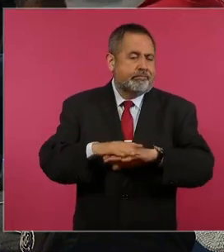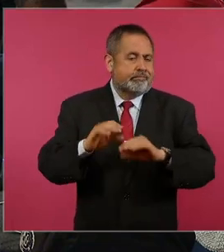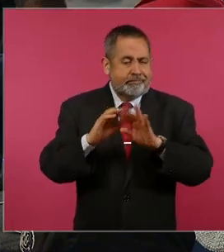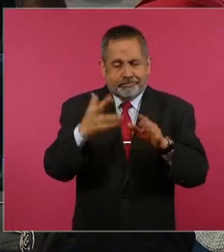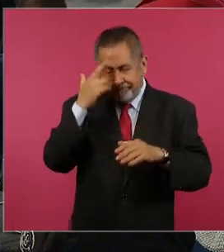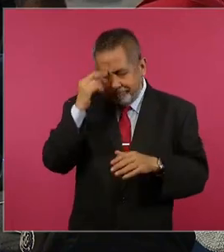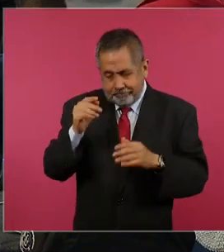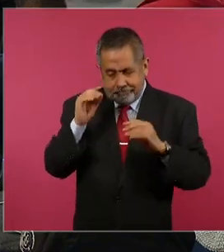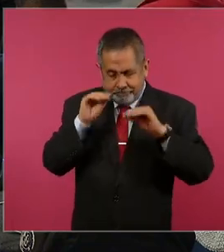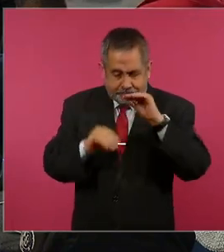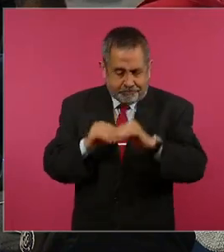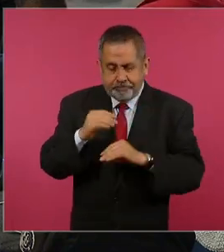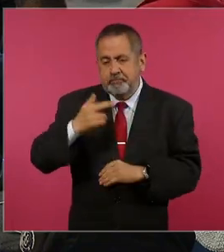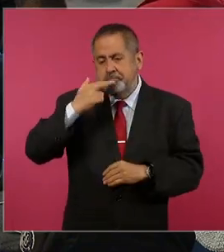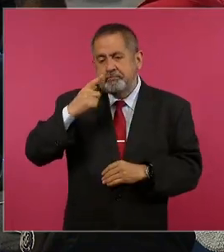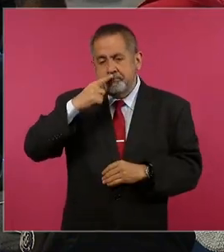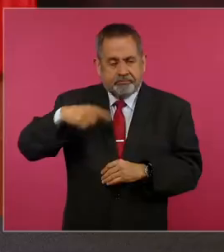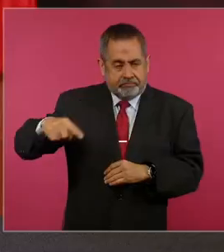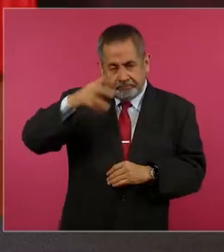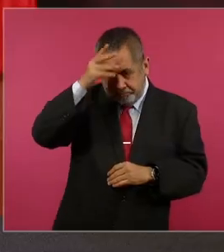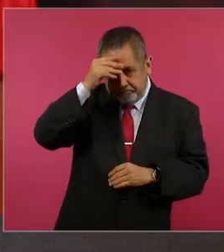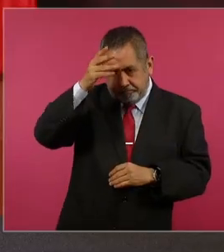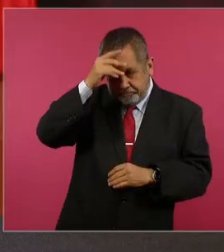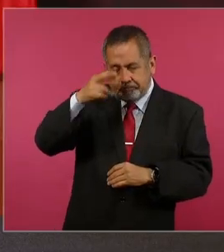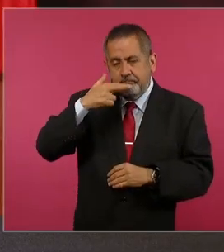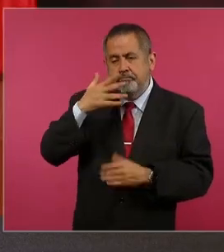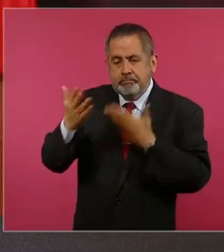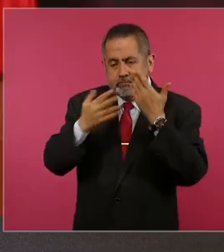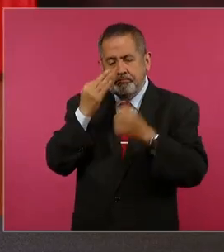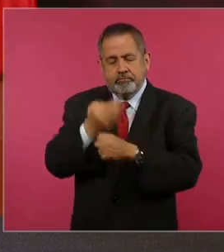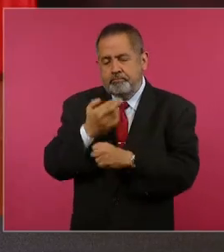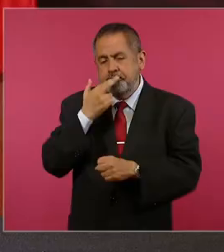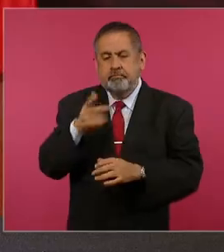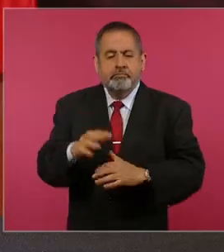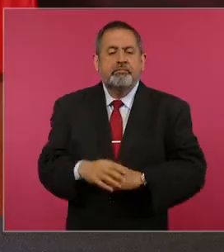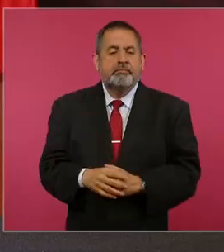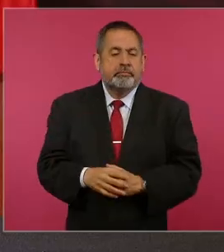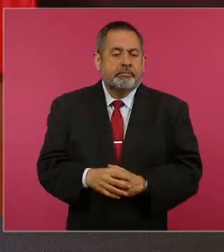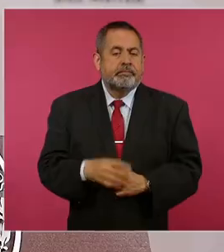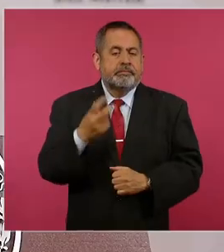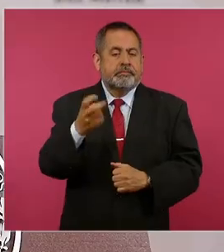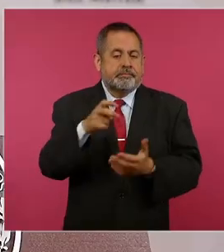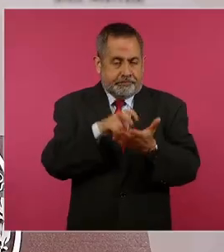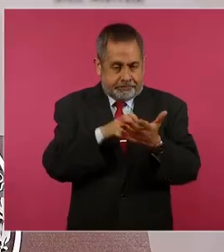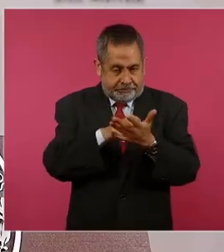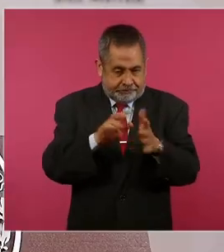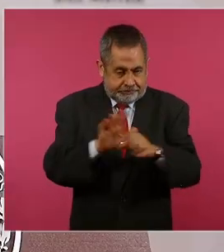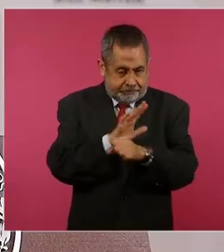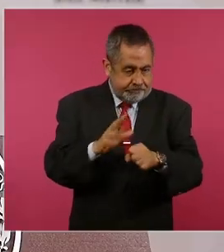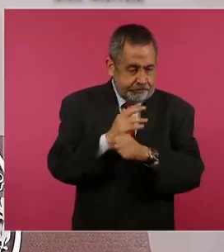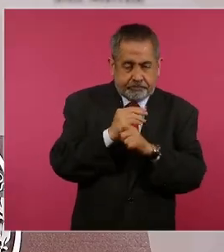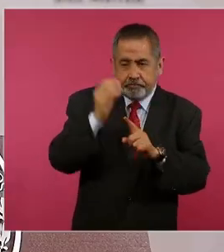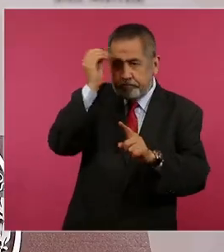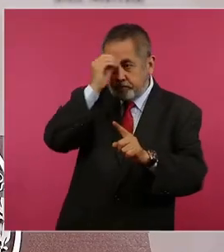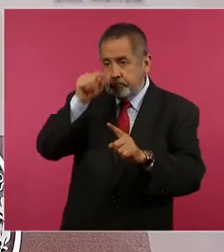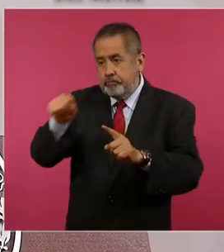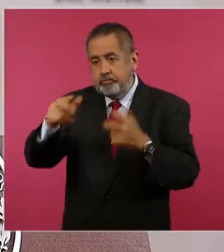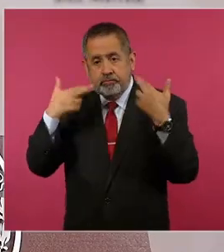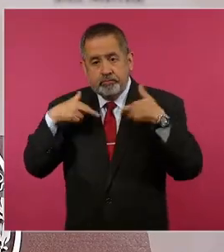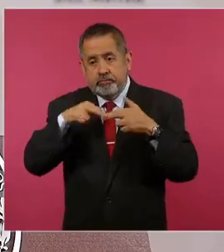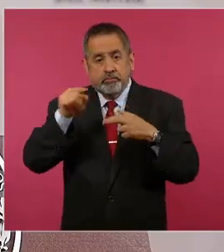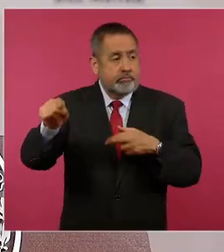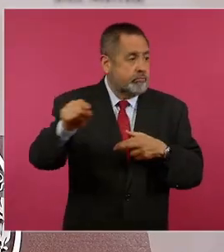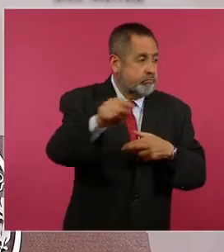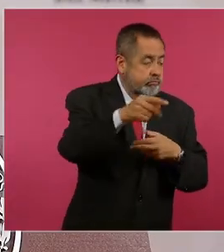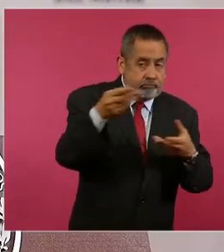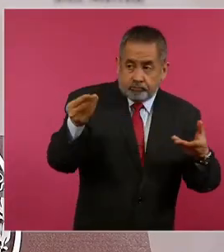coherente para un mejor aprendizaje de los estudiantes. Se han tomado para ello las opiniones del profesorado y